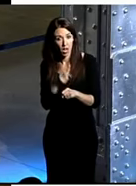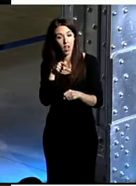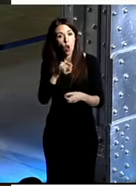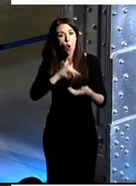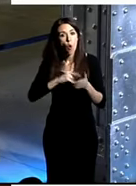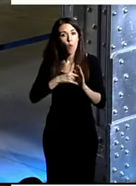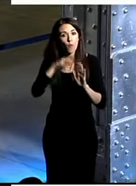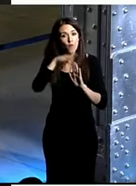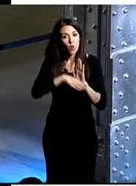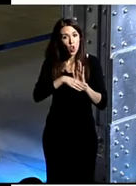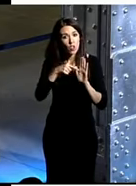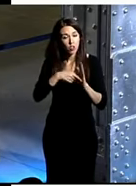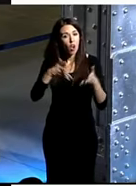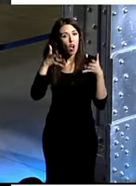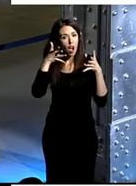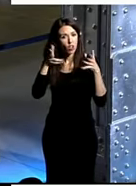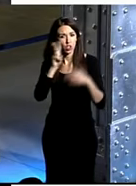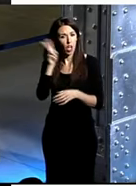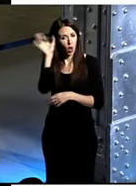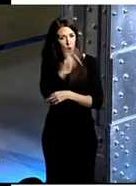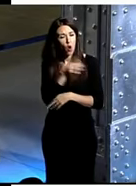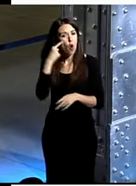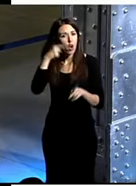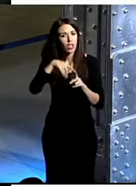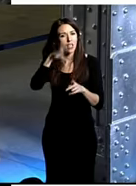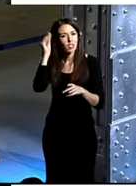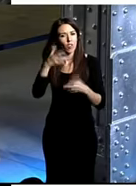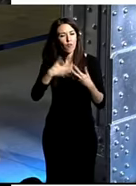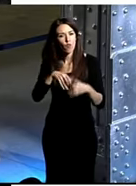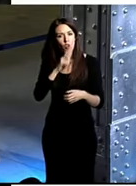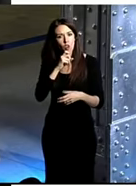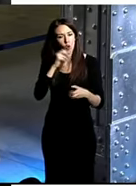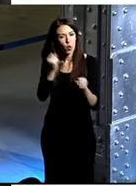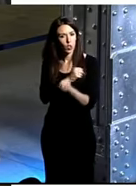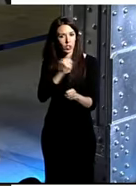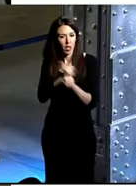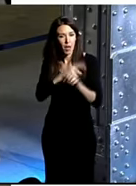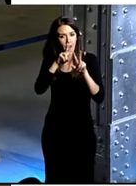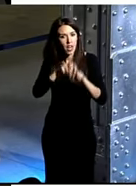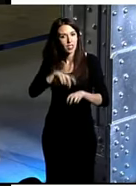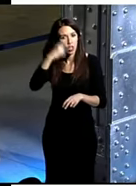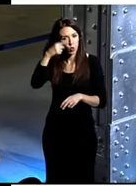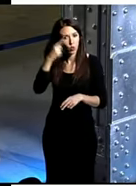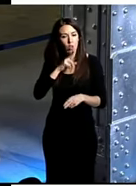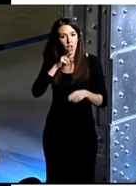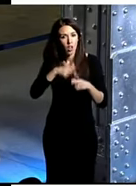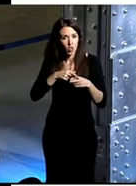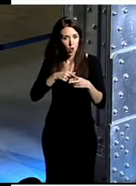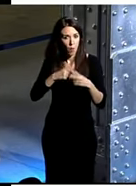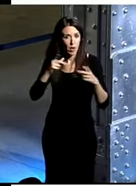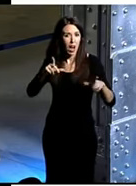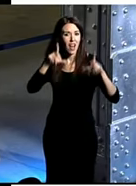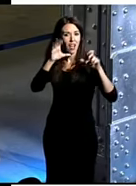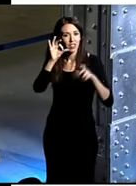Este es un proyecto de Manovich, les recomiendo que lo vean para entender cómo funciona este trabajo de la analítica cultural. Se llama Selfie